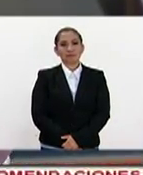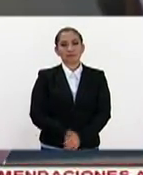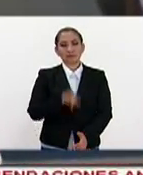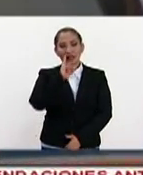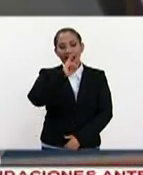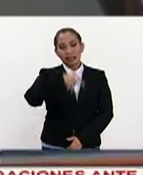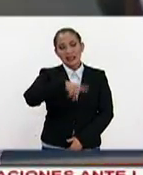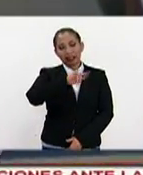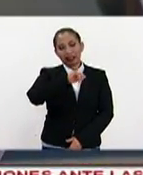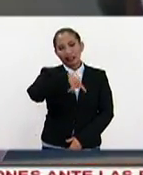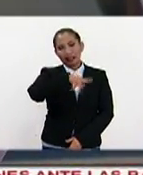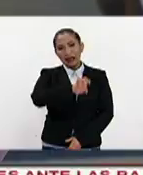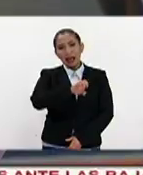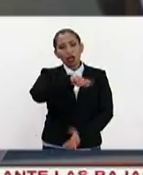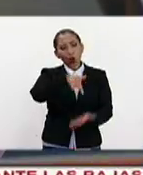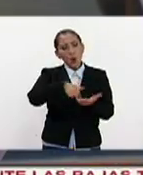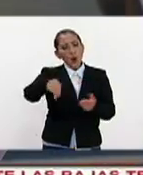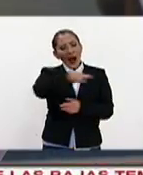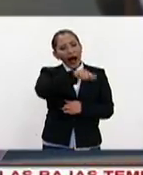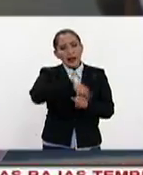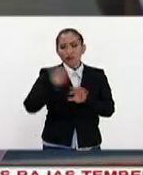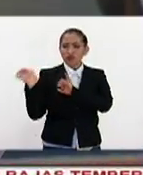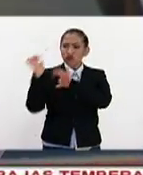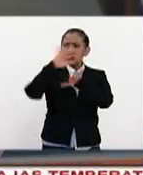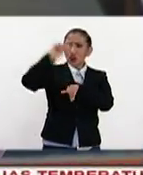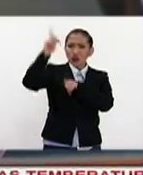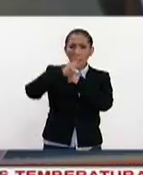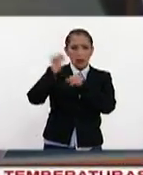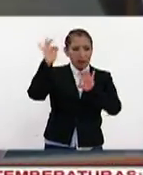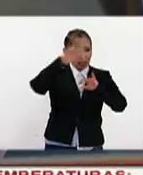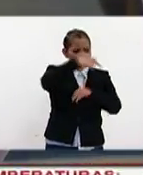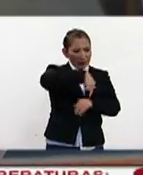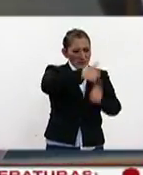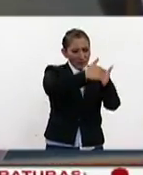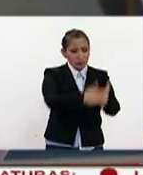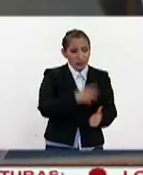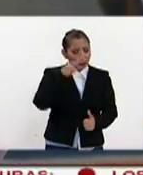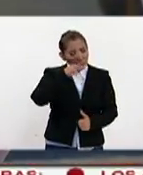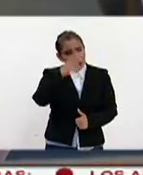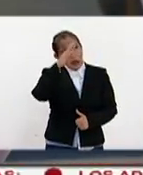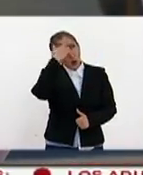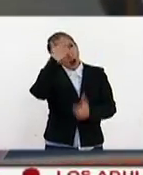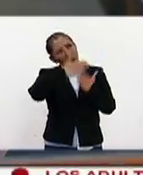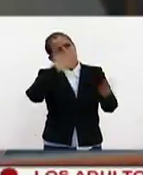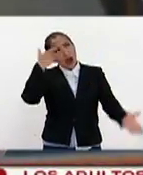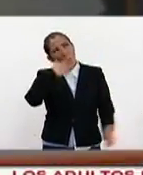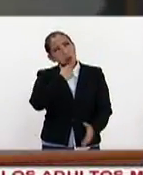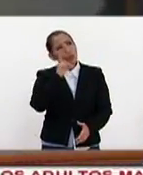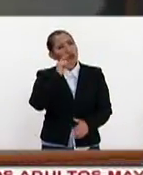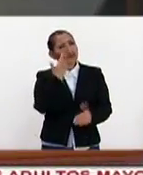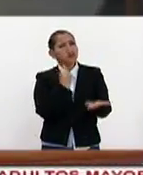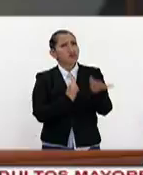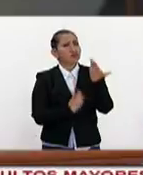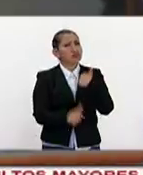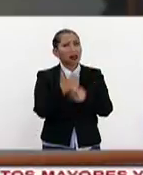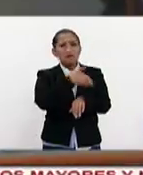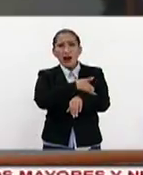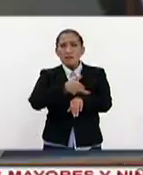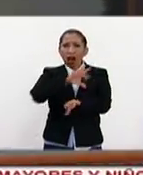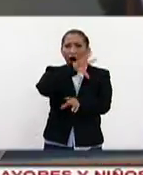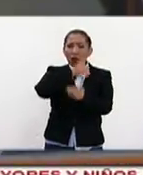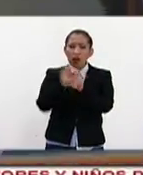Iquique es una zona de inmigrantes que nos recuerda la grandeza de hombres y mujeres, de